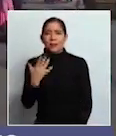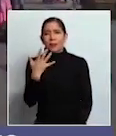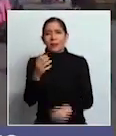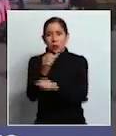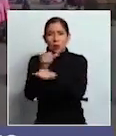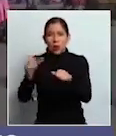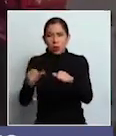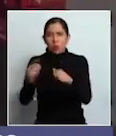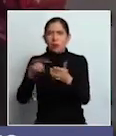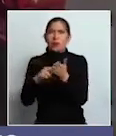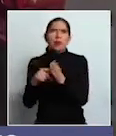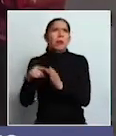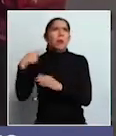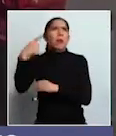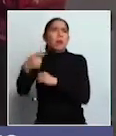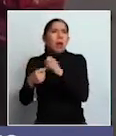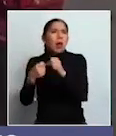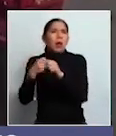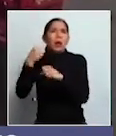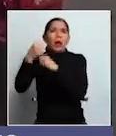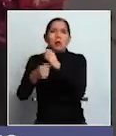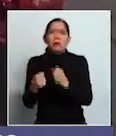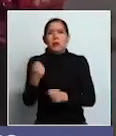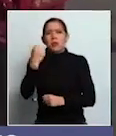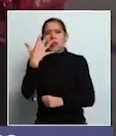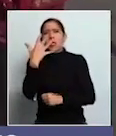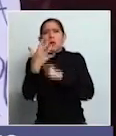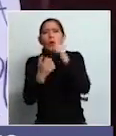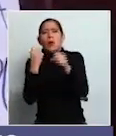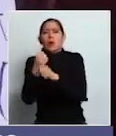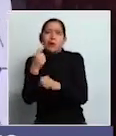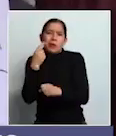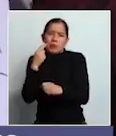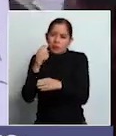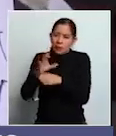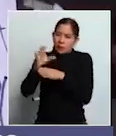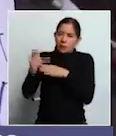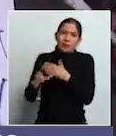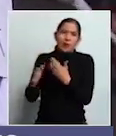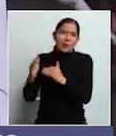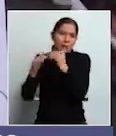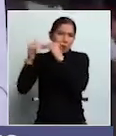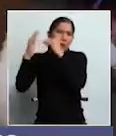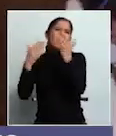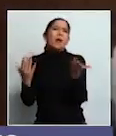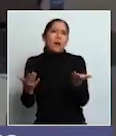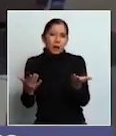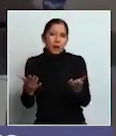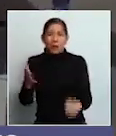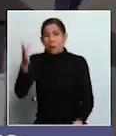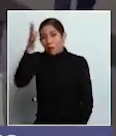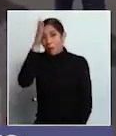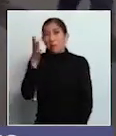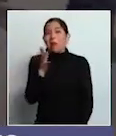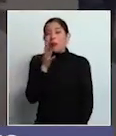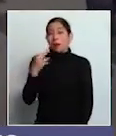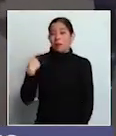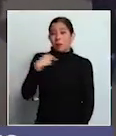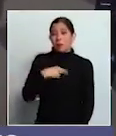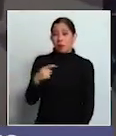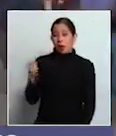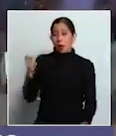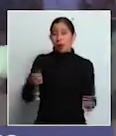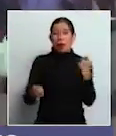unos 5 años que vamos a poder tener, completar todo obra fina y obra bruta. Los papás tenemos que aportar, es